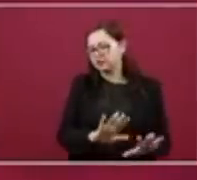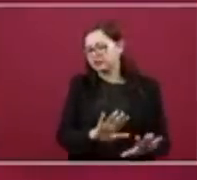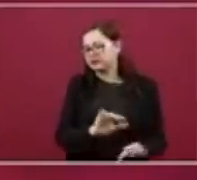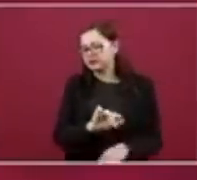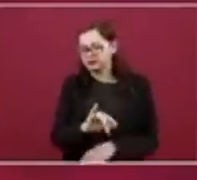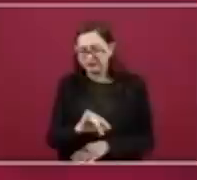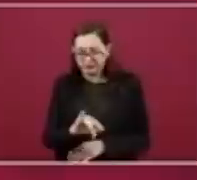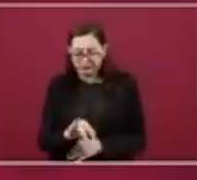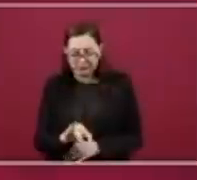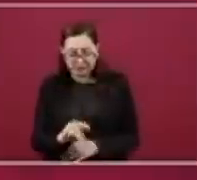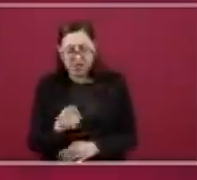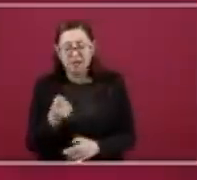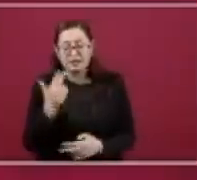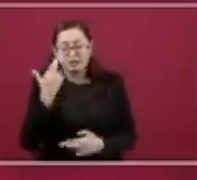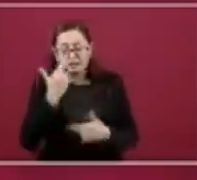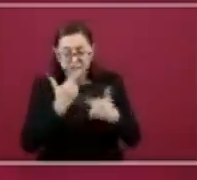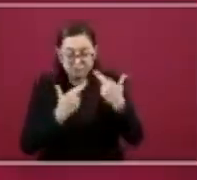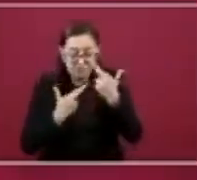postura